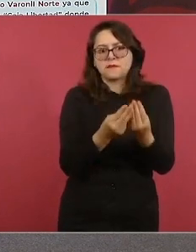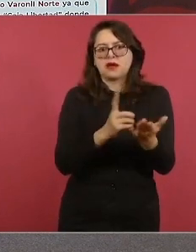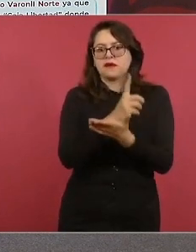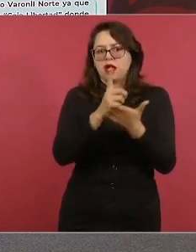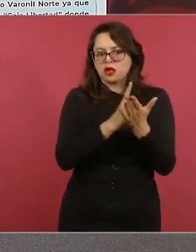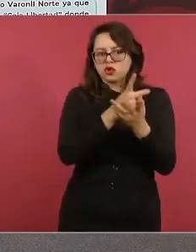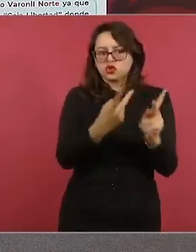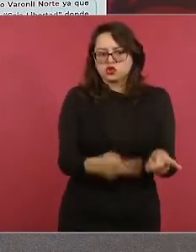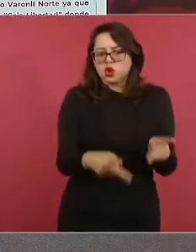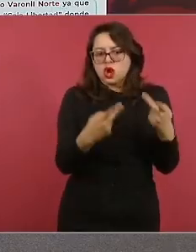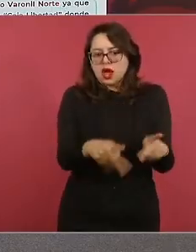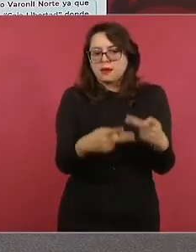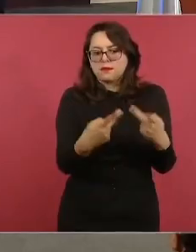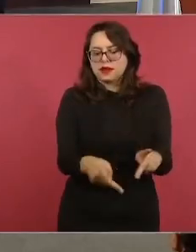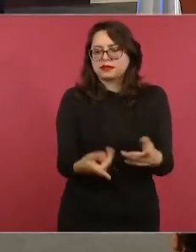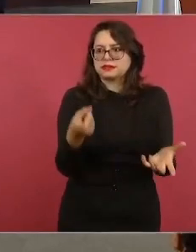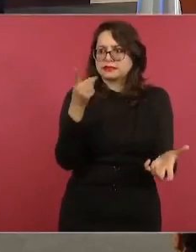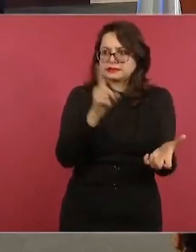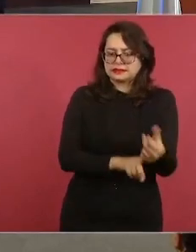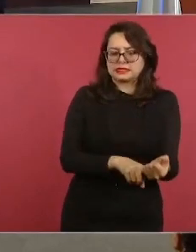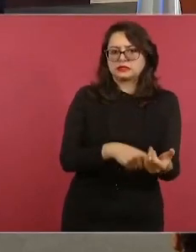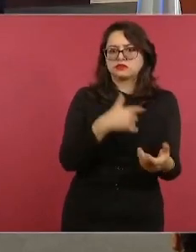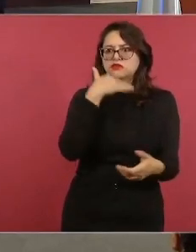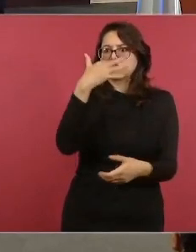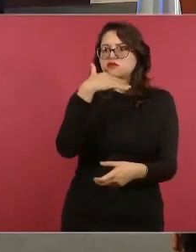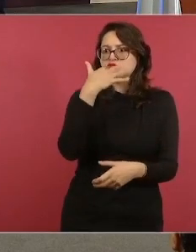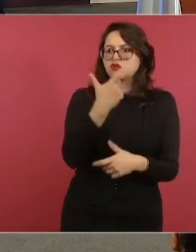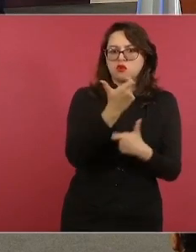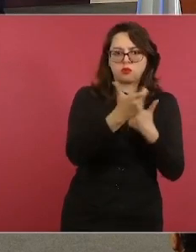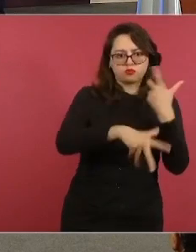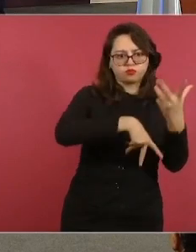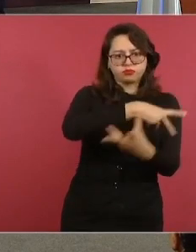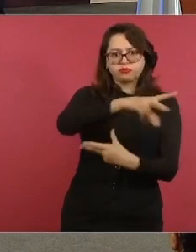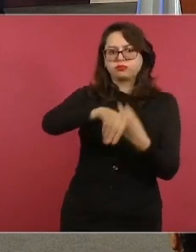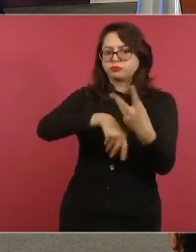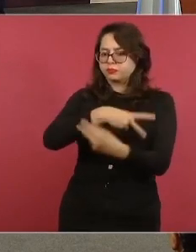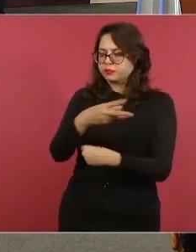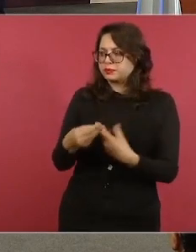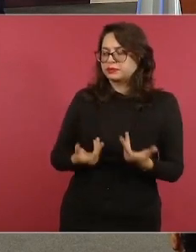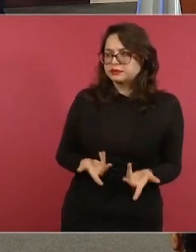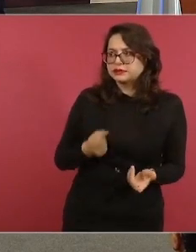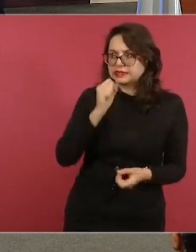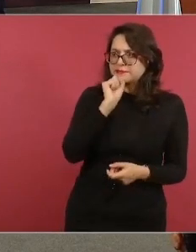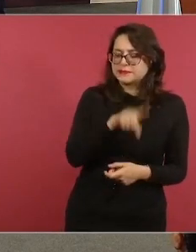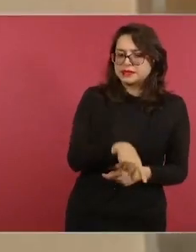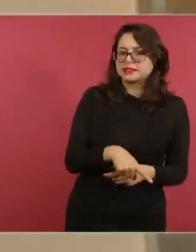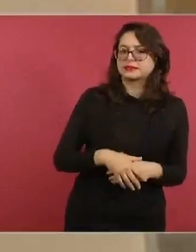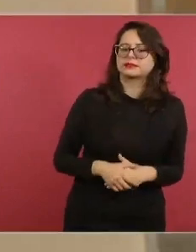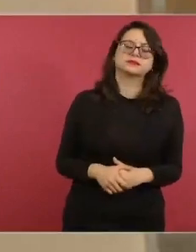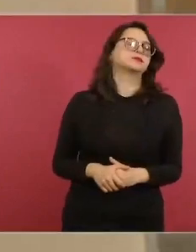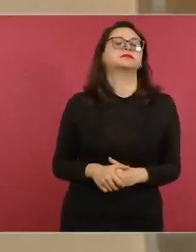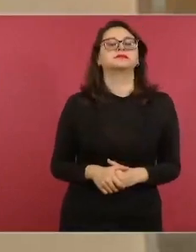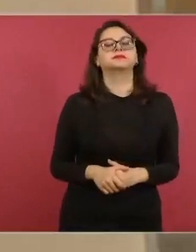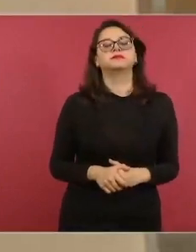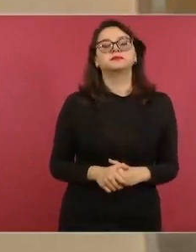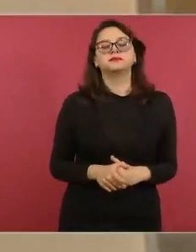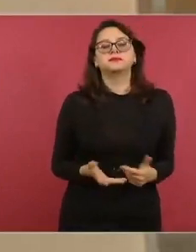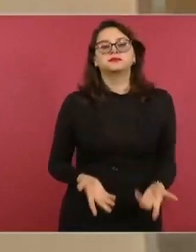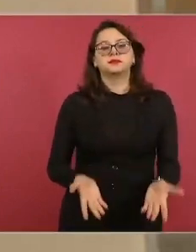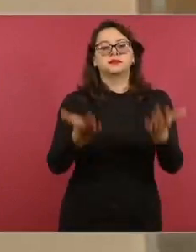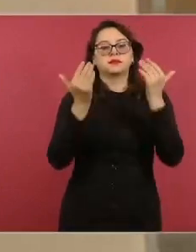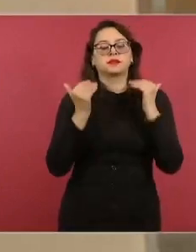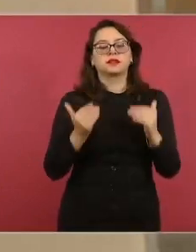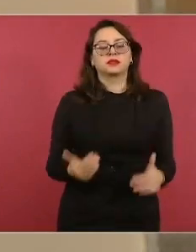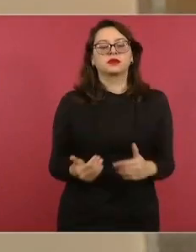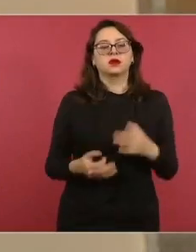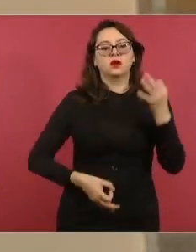operaciones con recursos de procedencia ilícita adelante siente caso es el juez